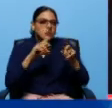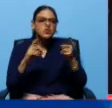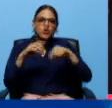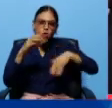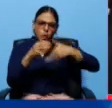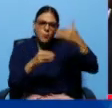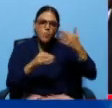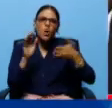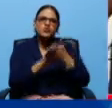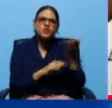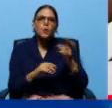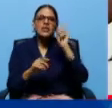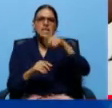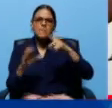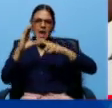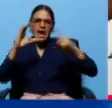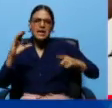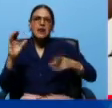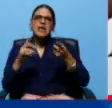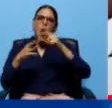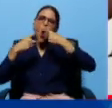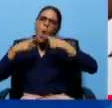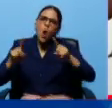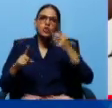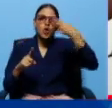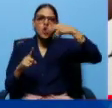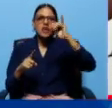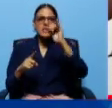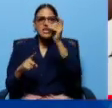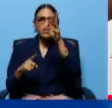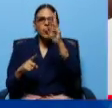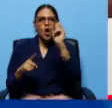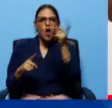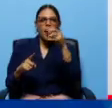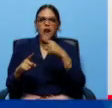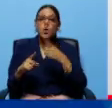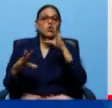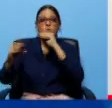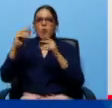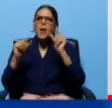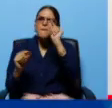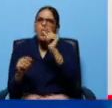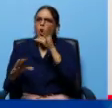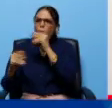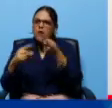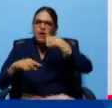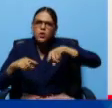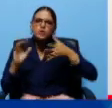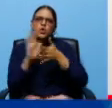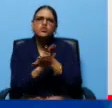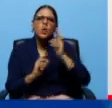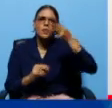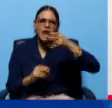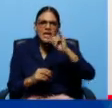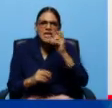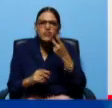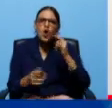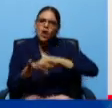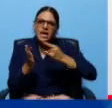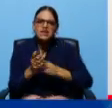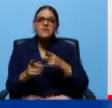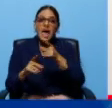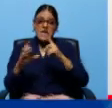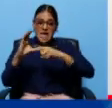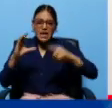hacia la energía del hidrógeno. Eso no se habla. Gabriela, poco se habla de la energía del hidrógeno, pero la energía del